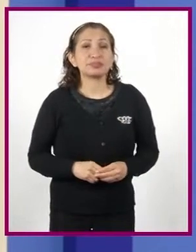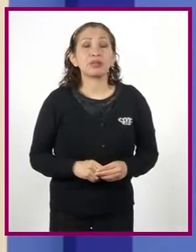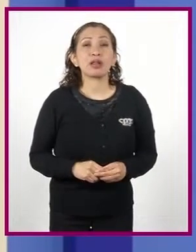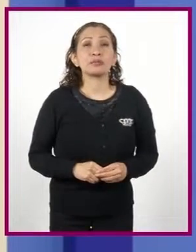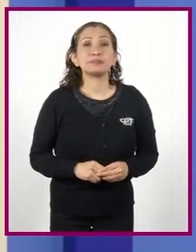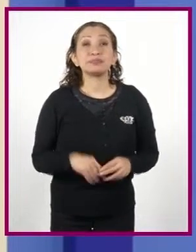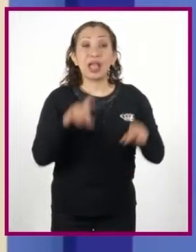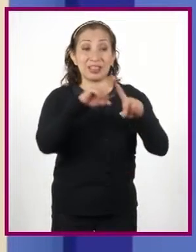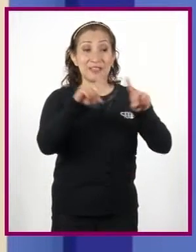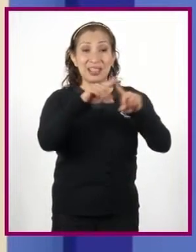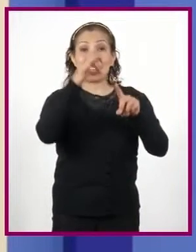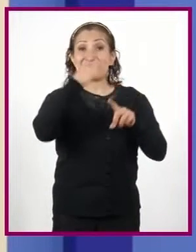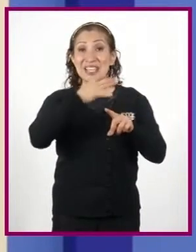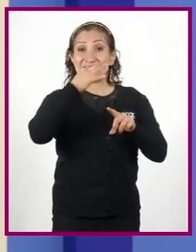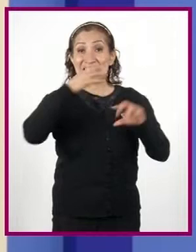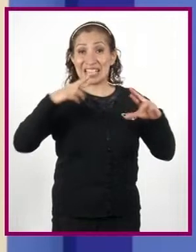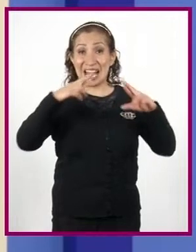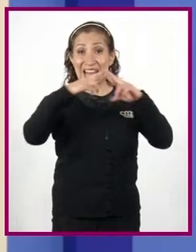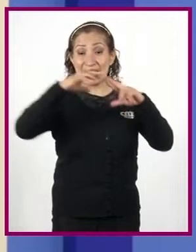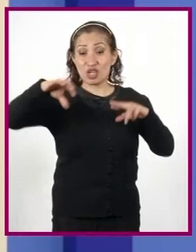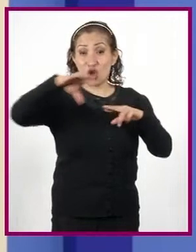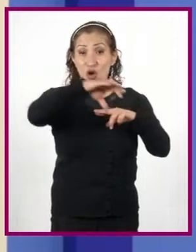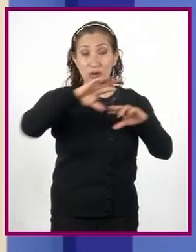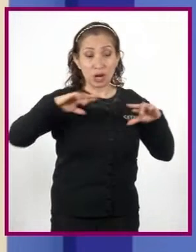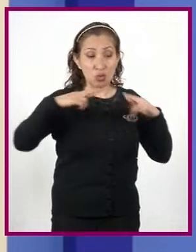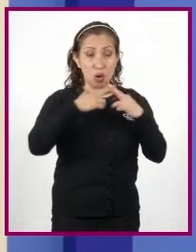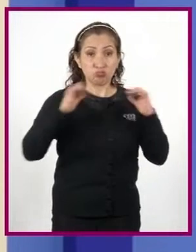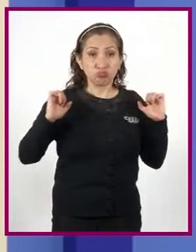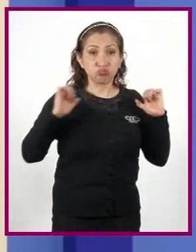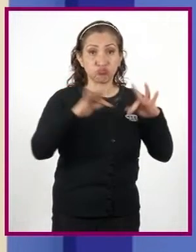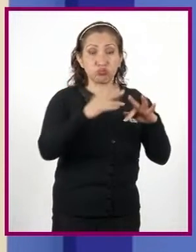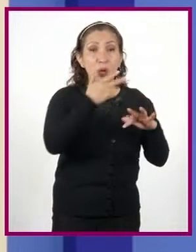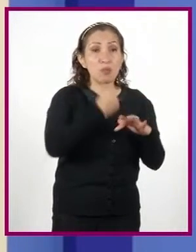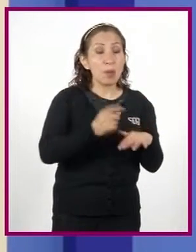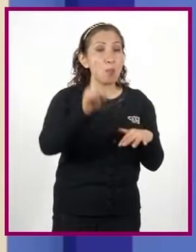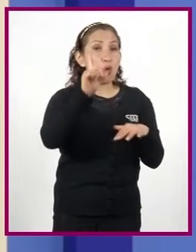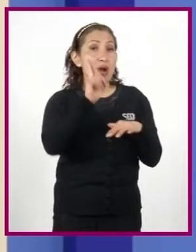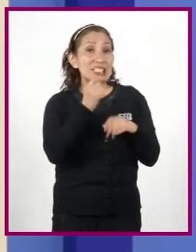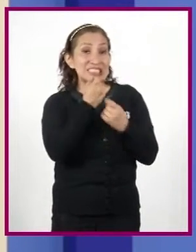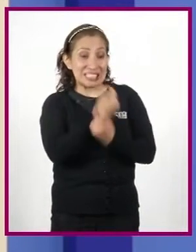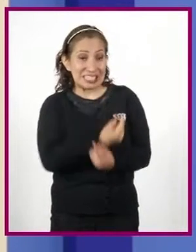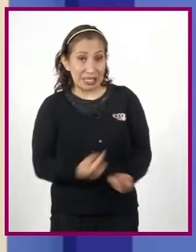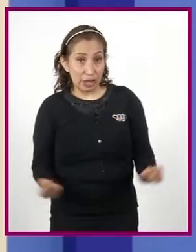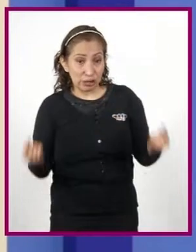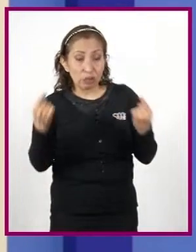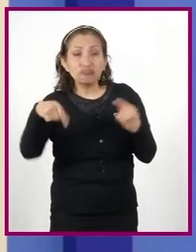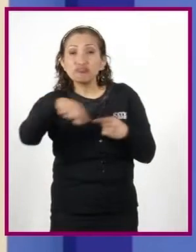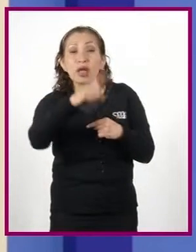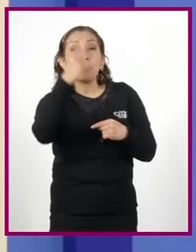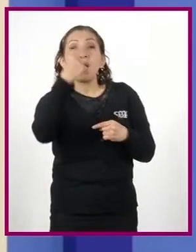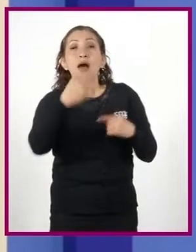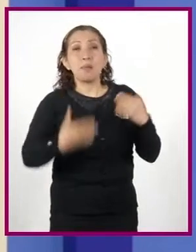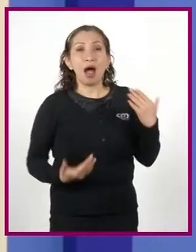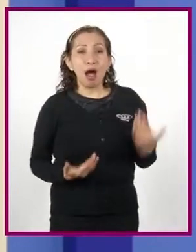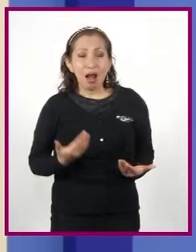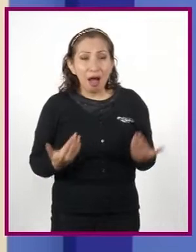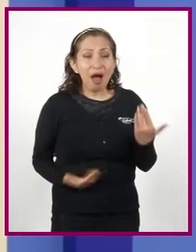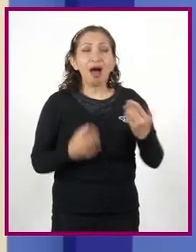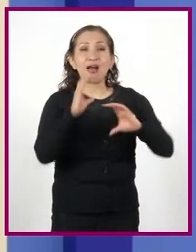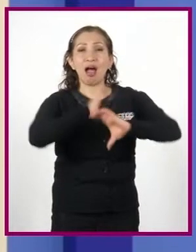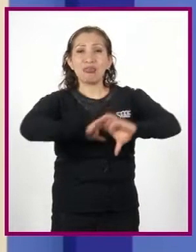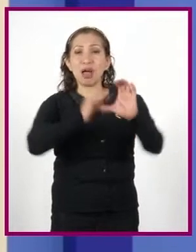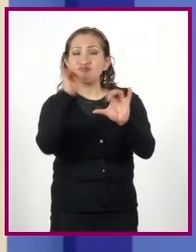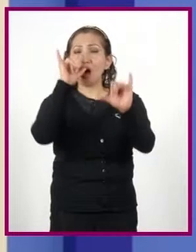las diversas fiestas religiosas se reunían los hombres, mujeres y niños para bailar, cantar,